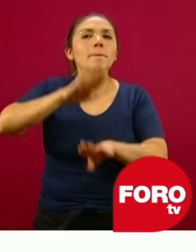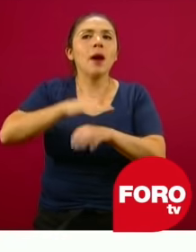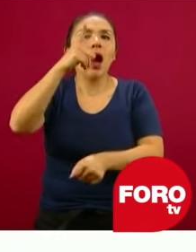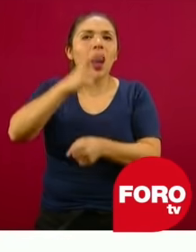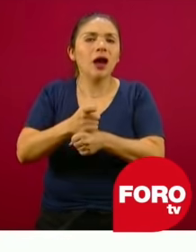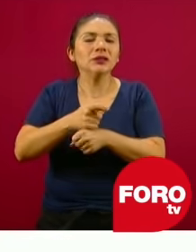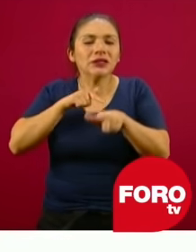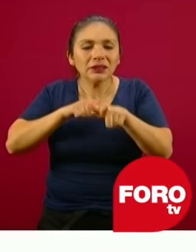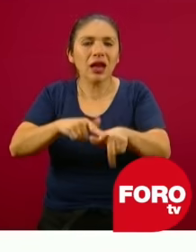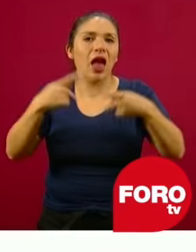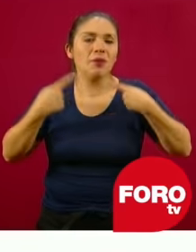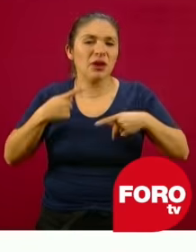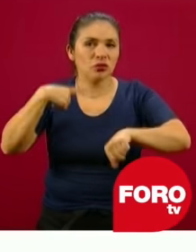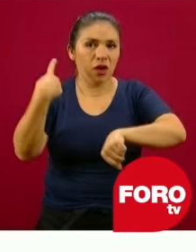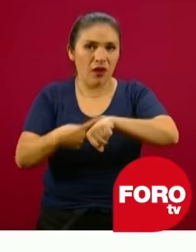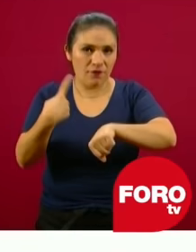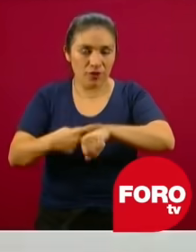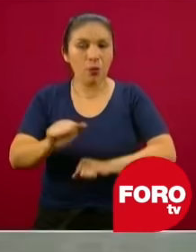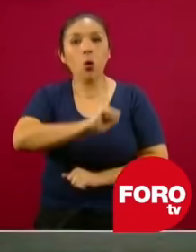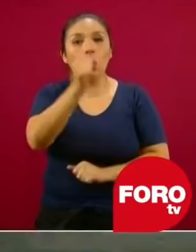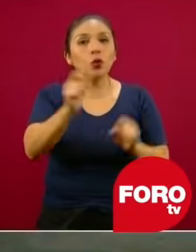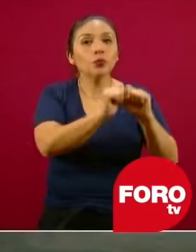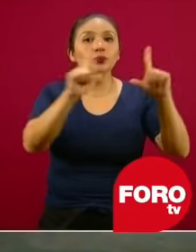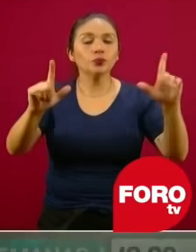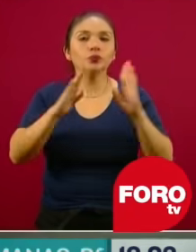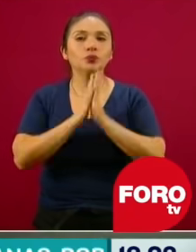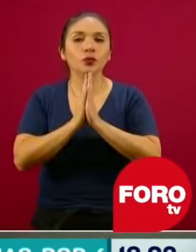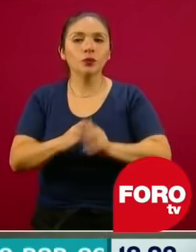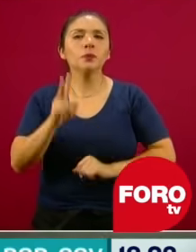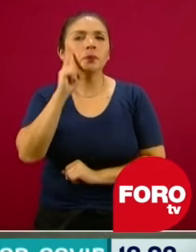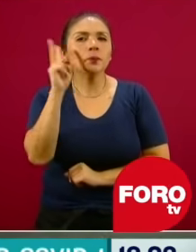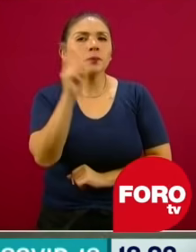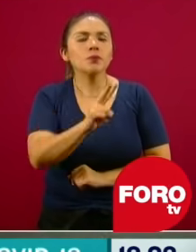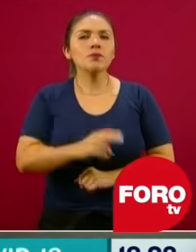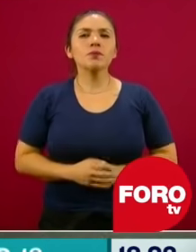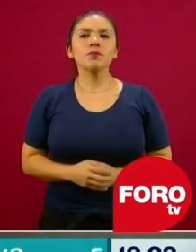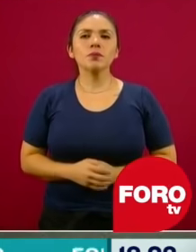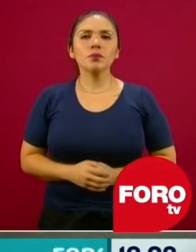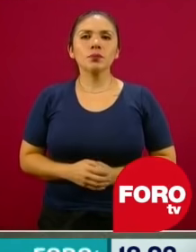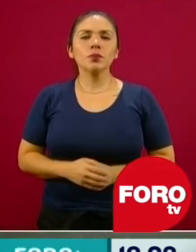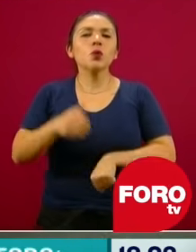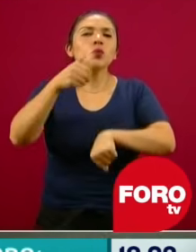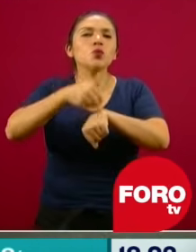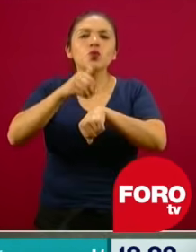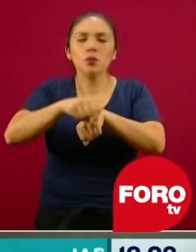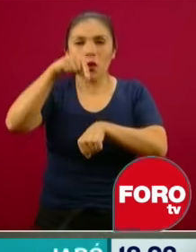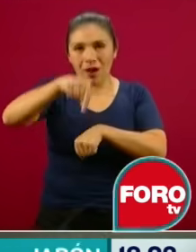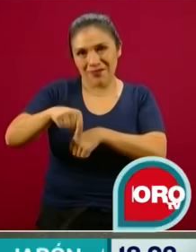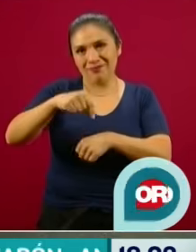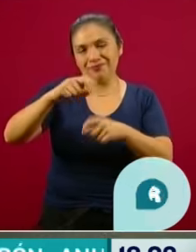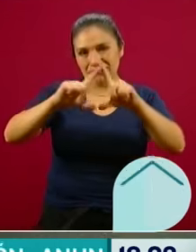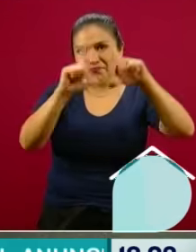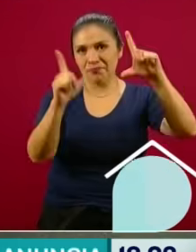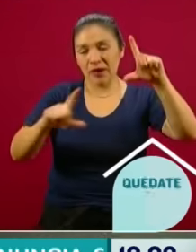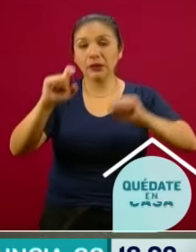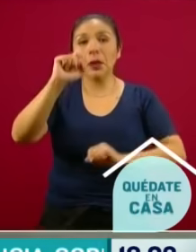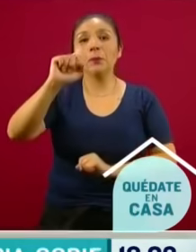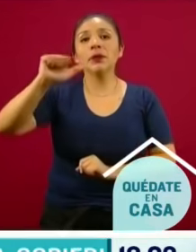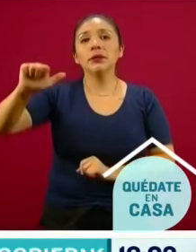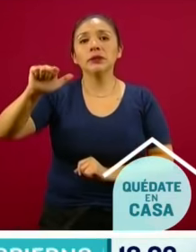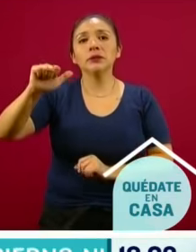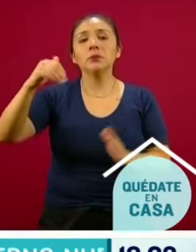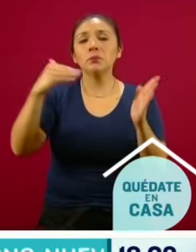activa de la pandemia. En la siguiente diapositiva actualizamos nuestros números nacionales, 26 mil